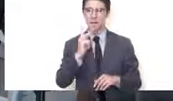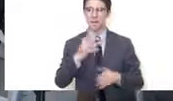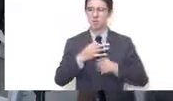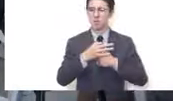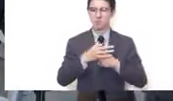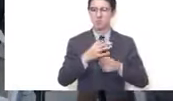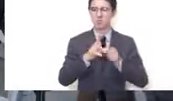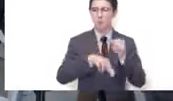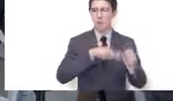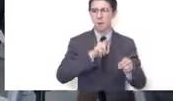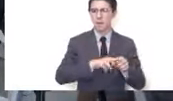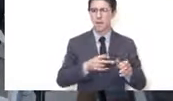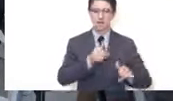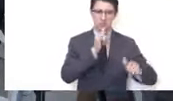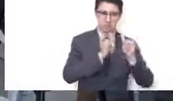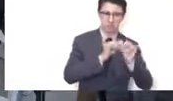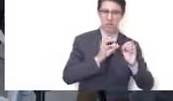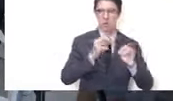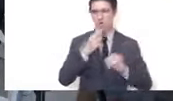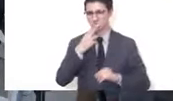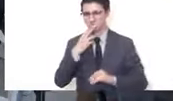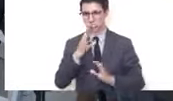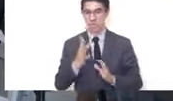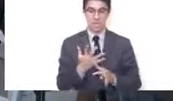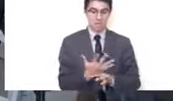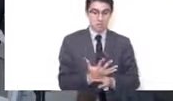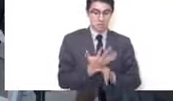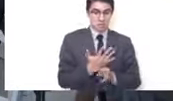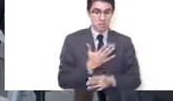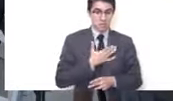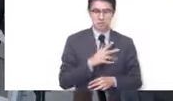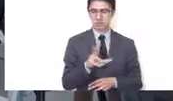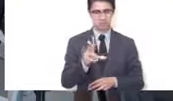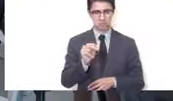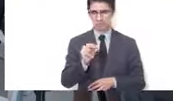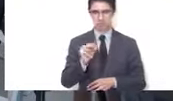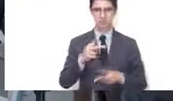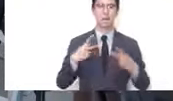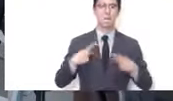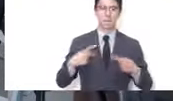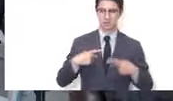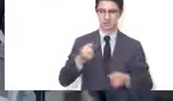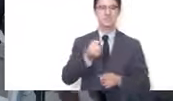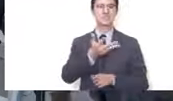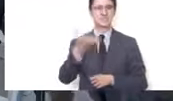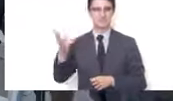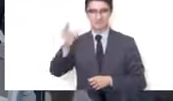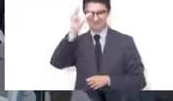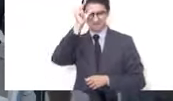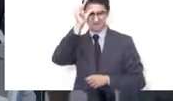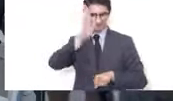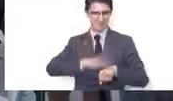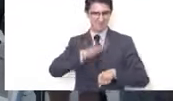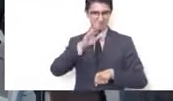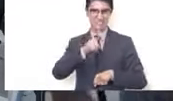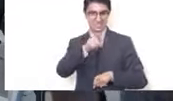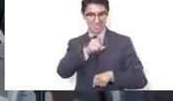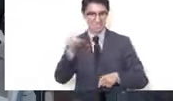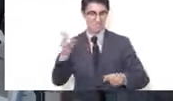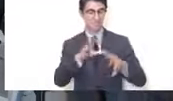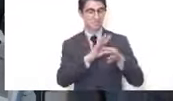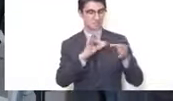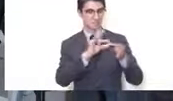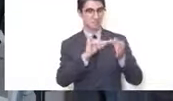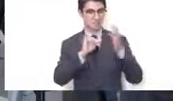importante y no solamente lo digo yo sino expertos en el tema así lo aprobaron que era un programa que